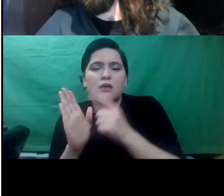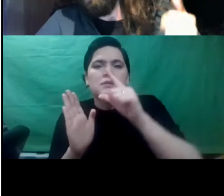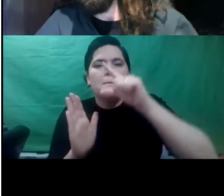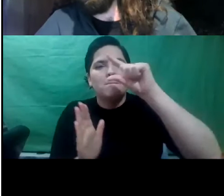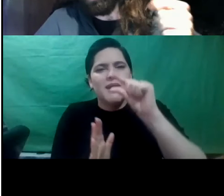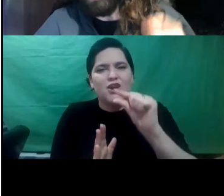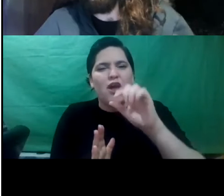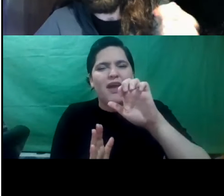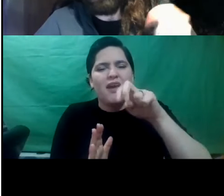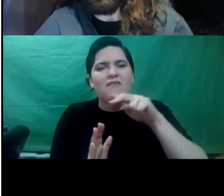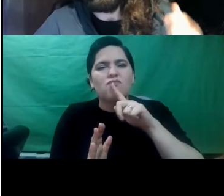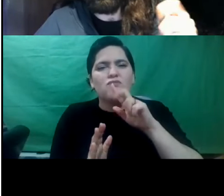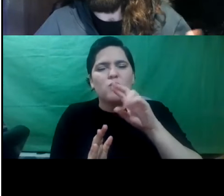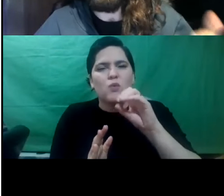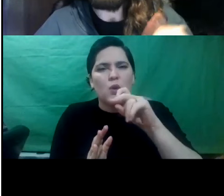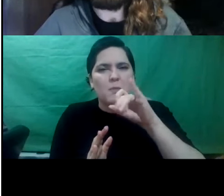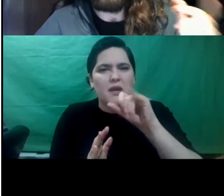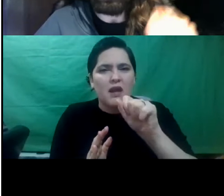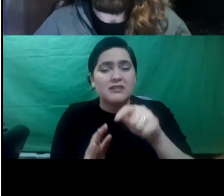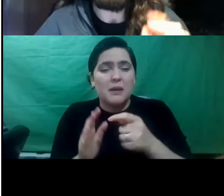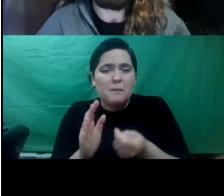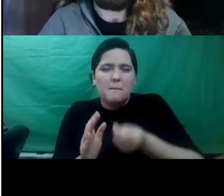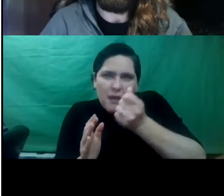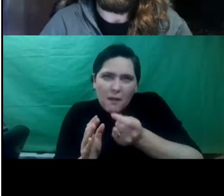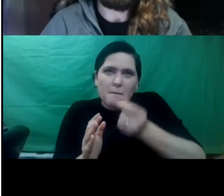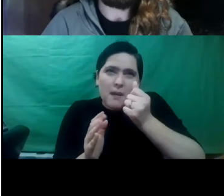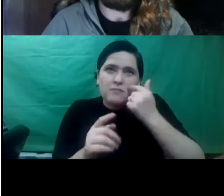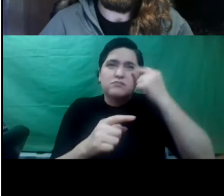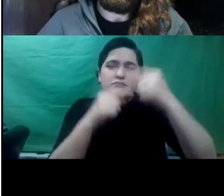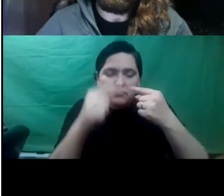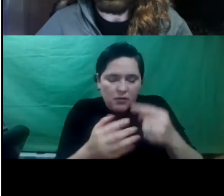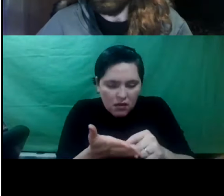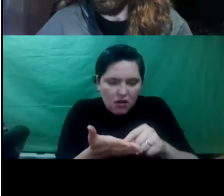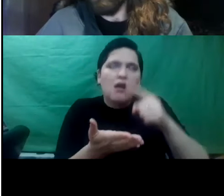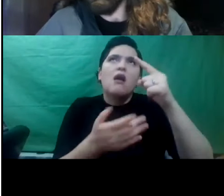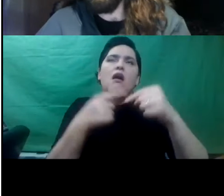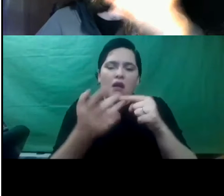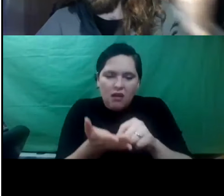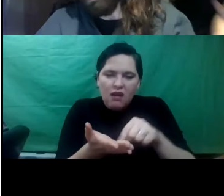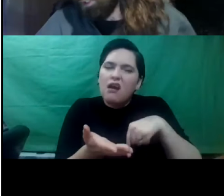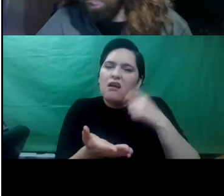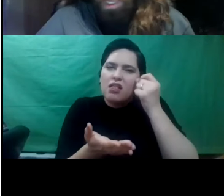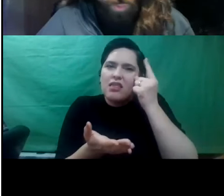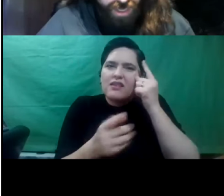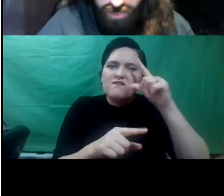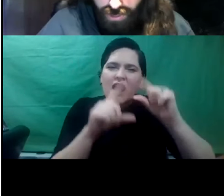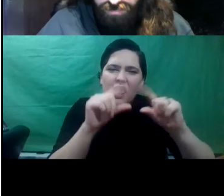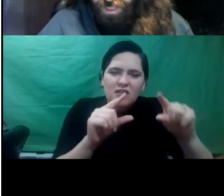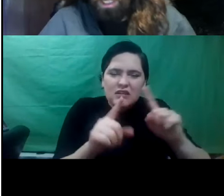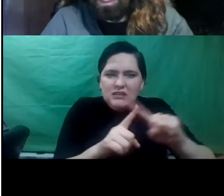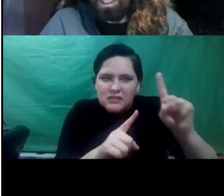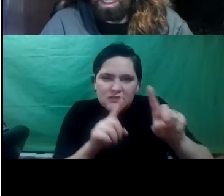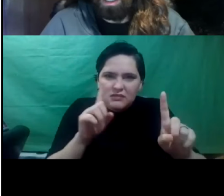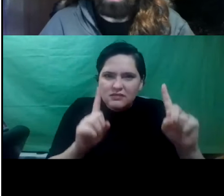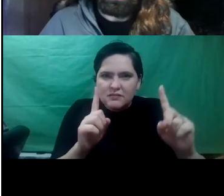porque a medida que vamos tomando más muestras y tirando más monedas, vamos ganando más certidumbre sobre esta variable. Y eso también se puede representar en una gaussiana,